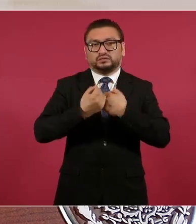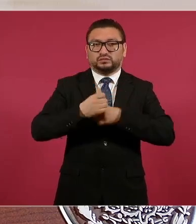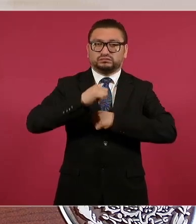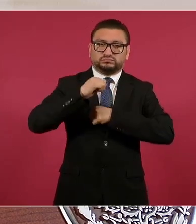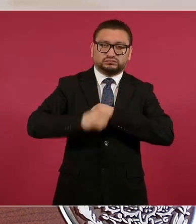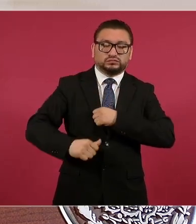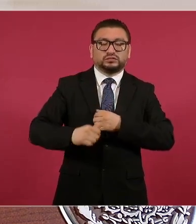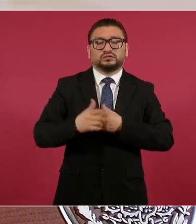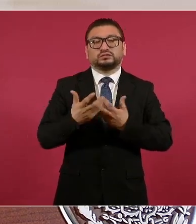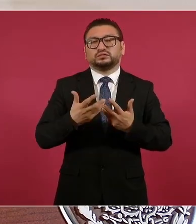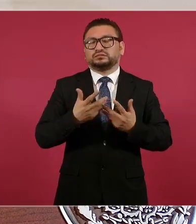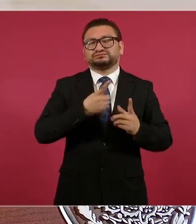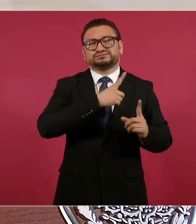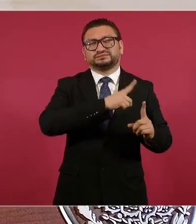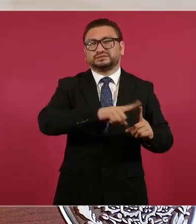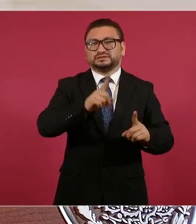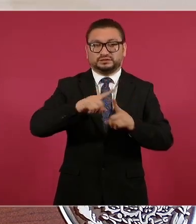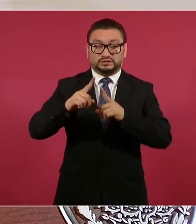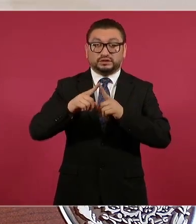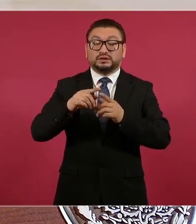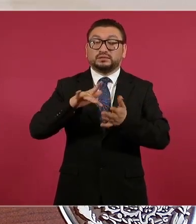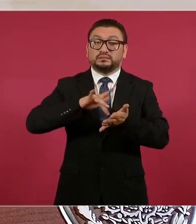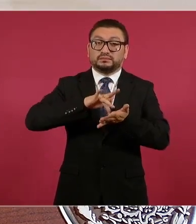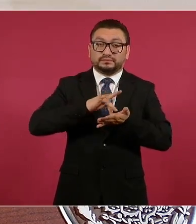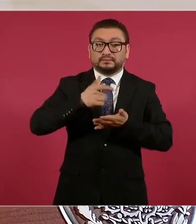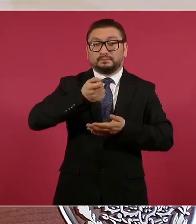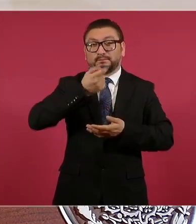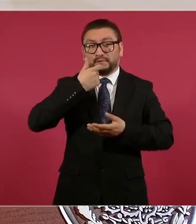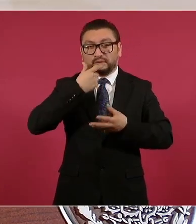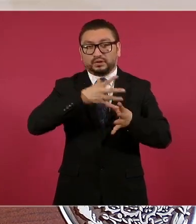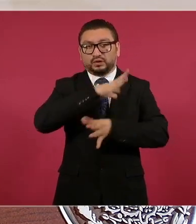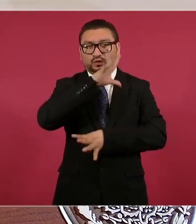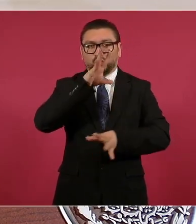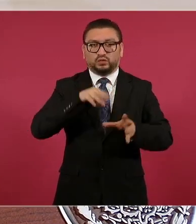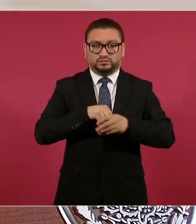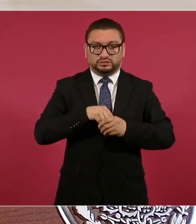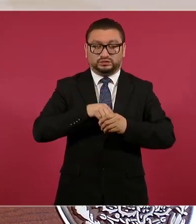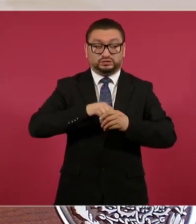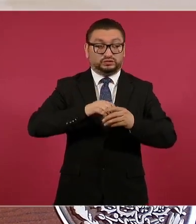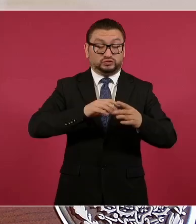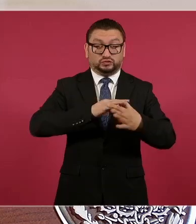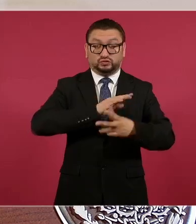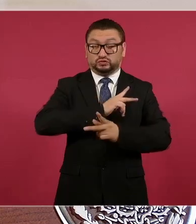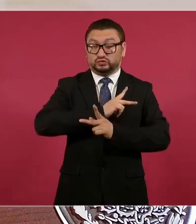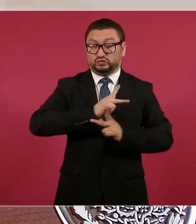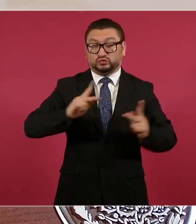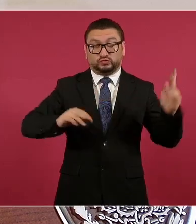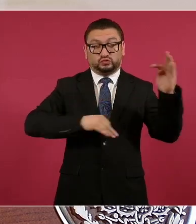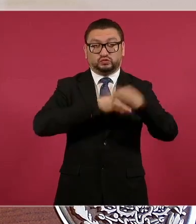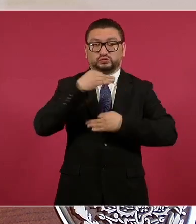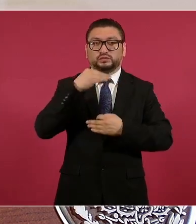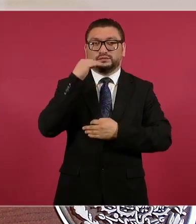quirúrgicas, todos los medicamentos y de manera gratuita.